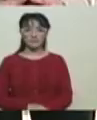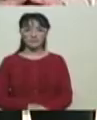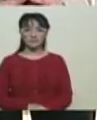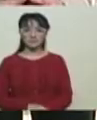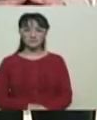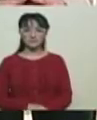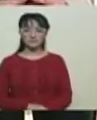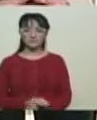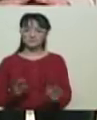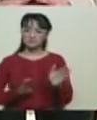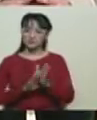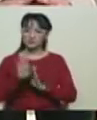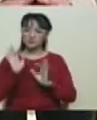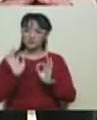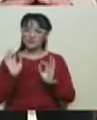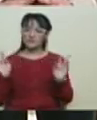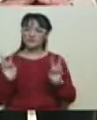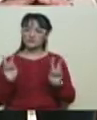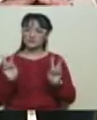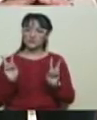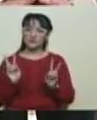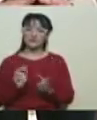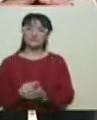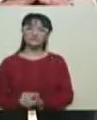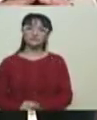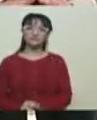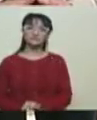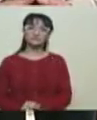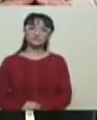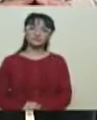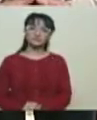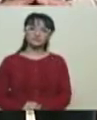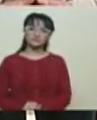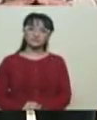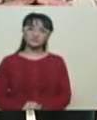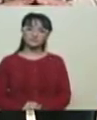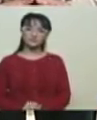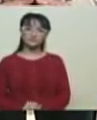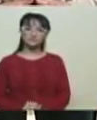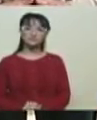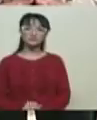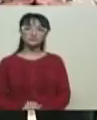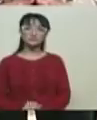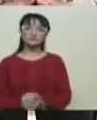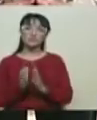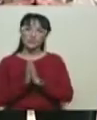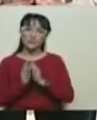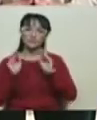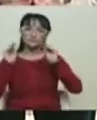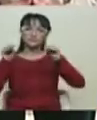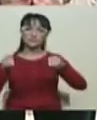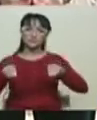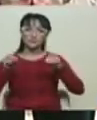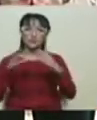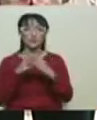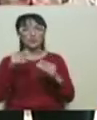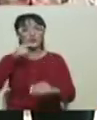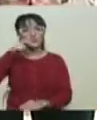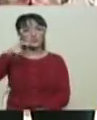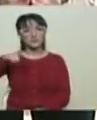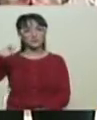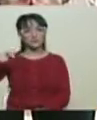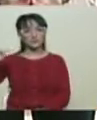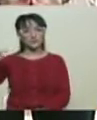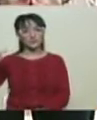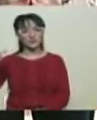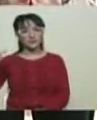prosperidad del país, de recuperación del país. Así que yo le hago un llamado a todos los compatriotas, a